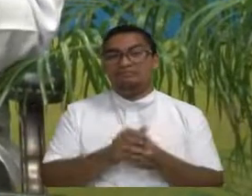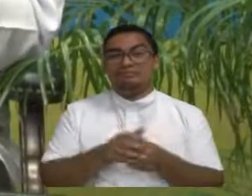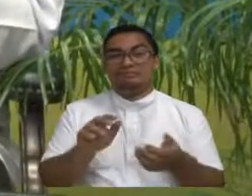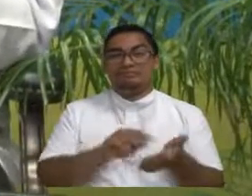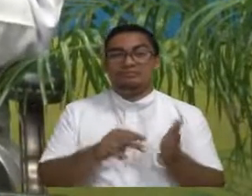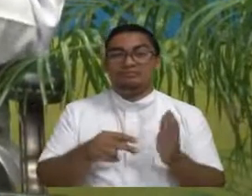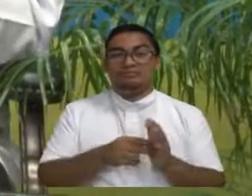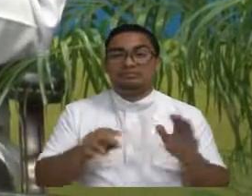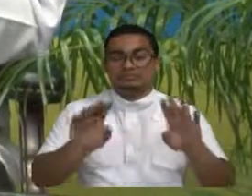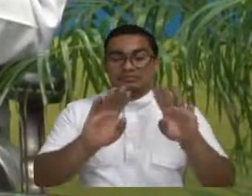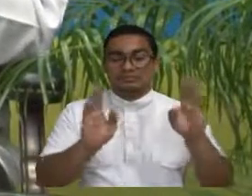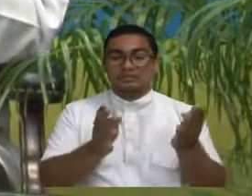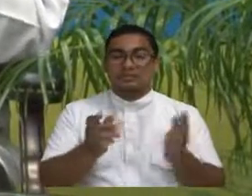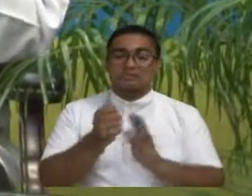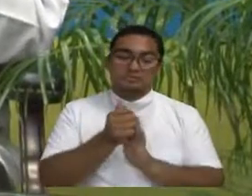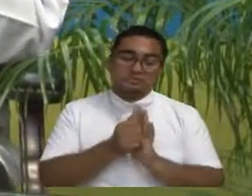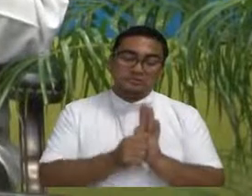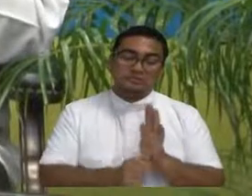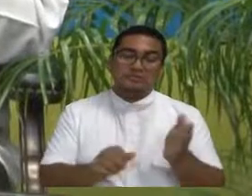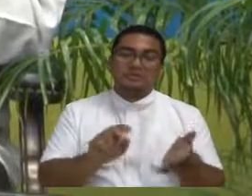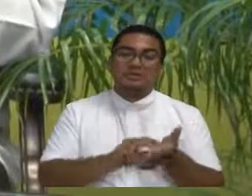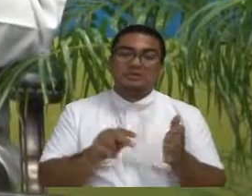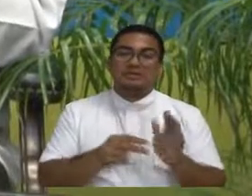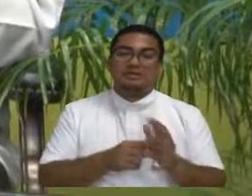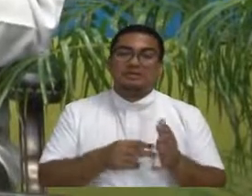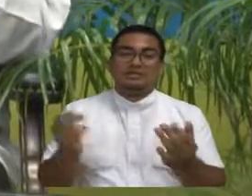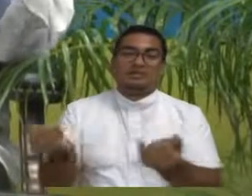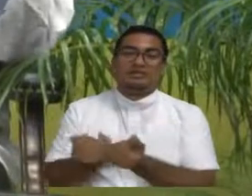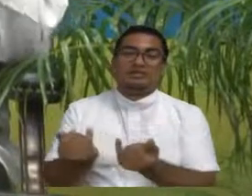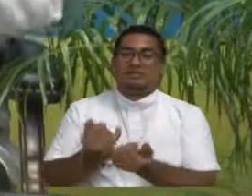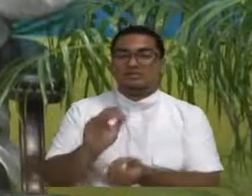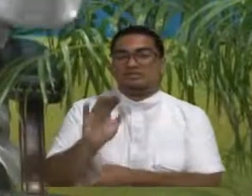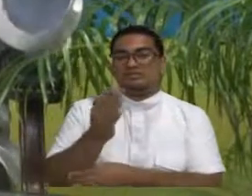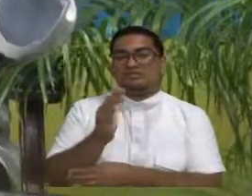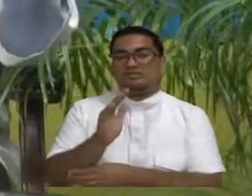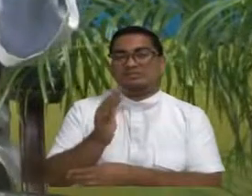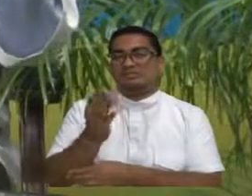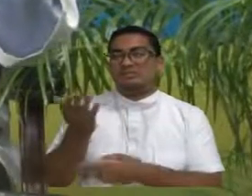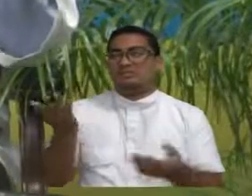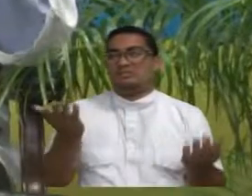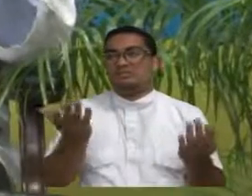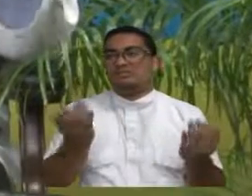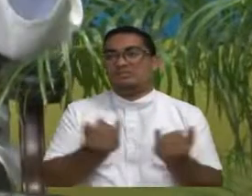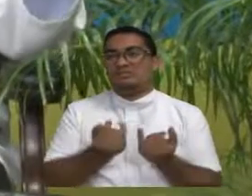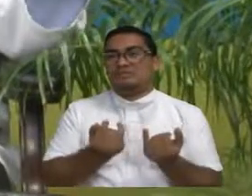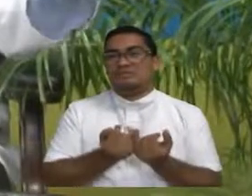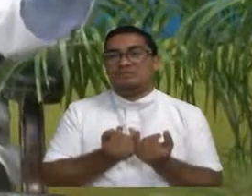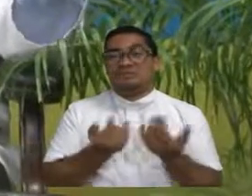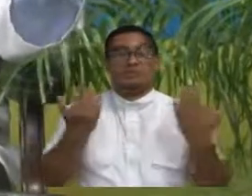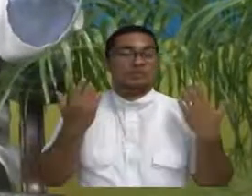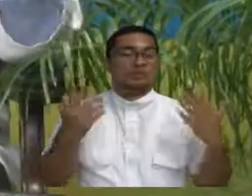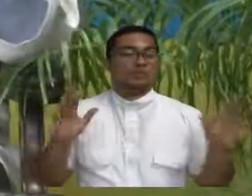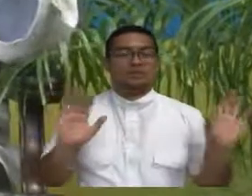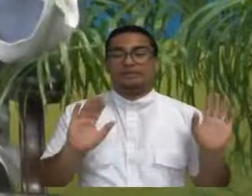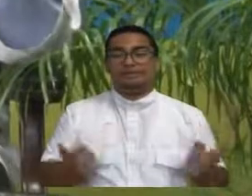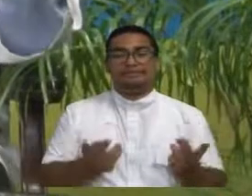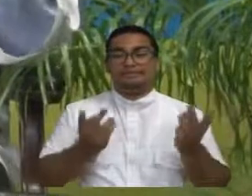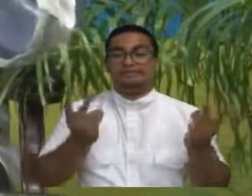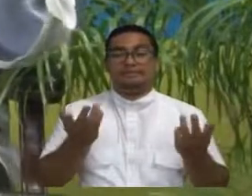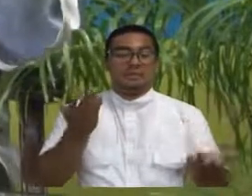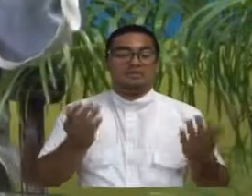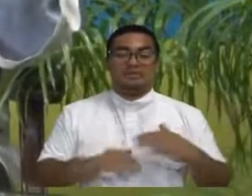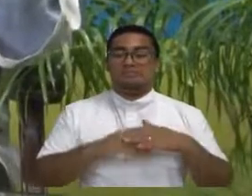una mujer en el posparto se dice que es casi igual o parecida a una depresión en cualquier otro periodo de la vida, aunque no esté